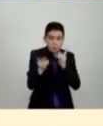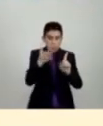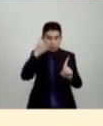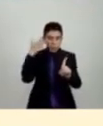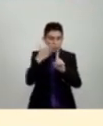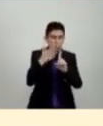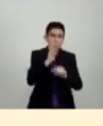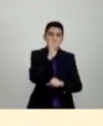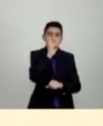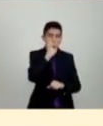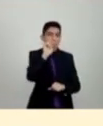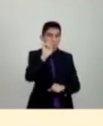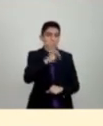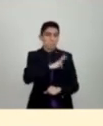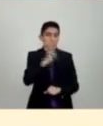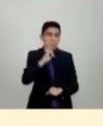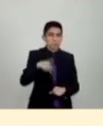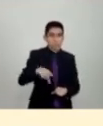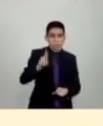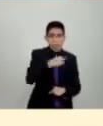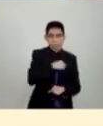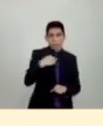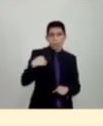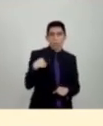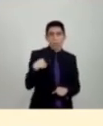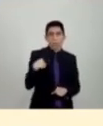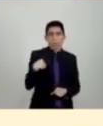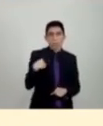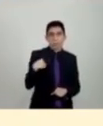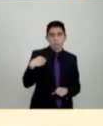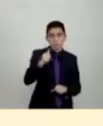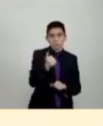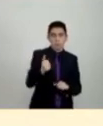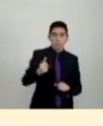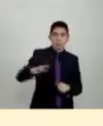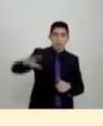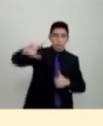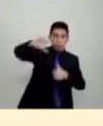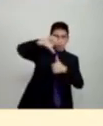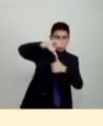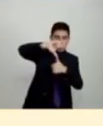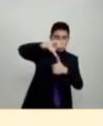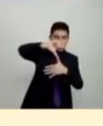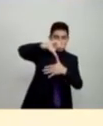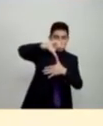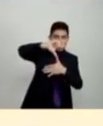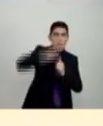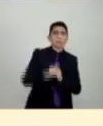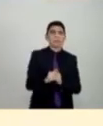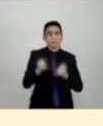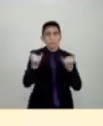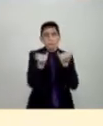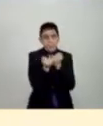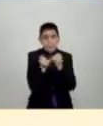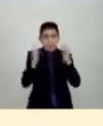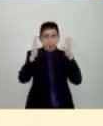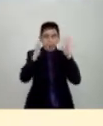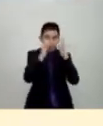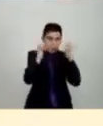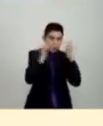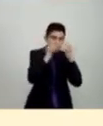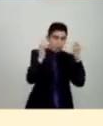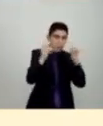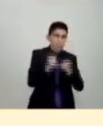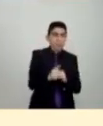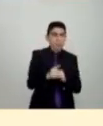responden. Pero claro, nosotros teníamos, además del otro lado, los latinoamericanos que veíamos de Francia y los franceses, autores, que esos son todo lo